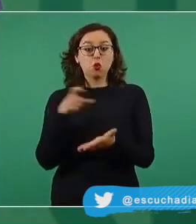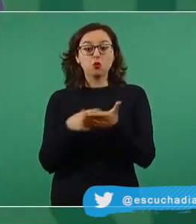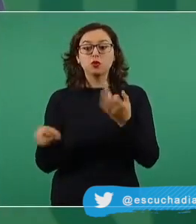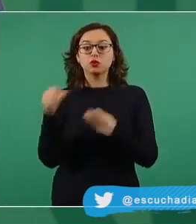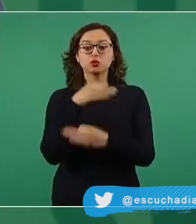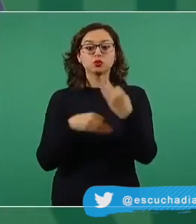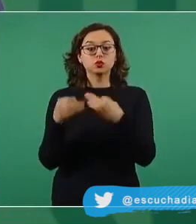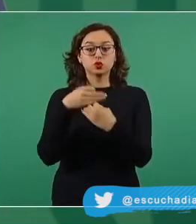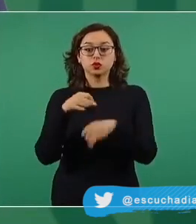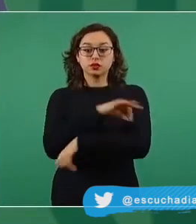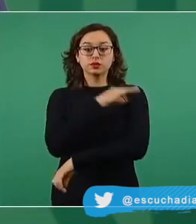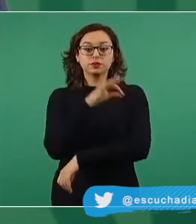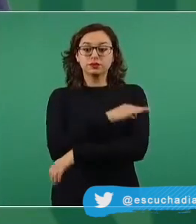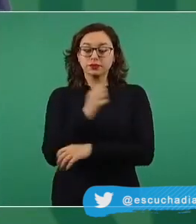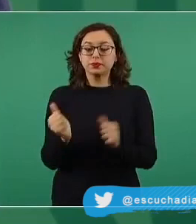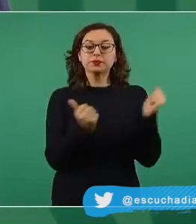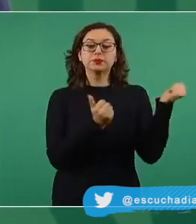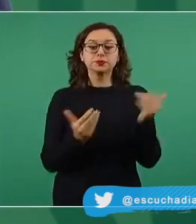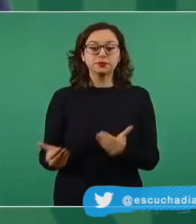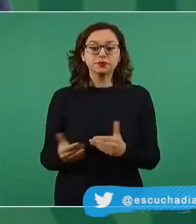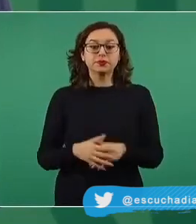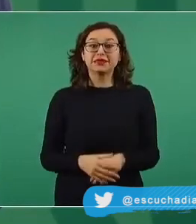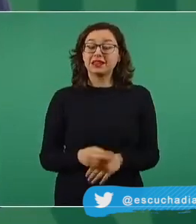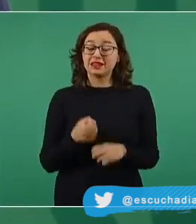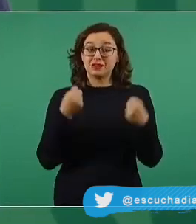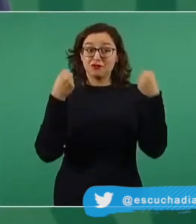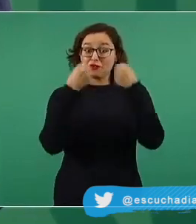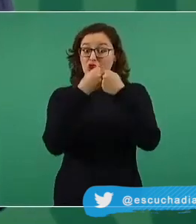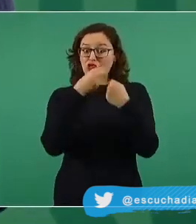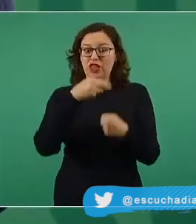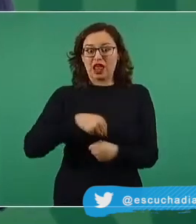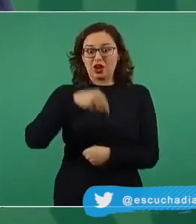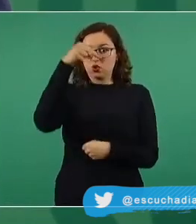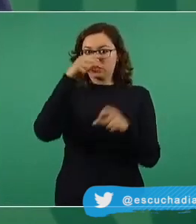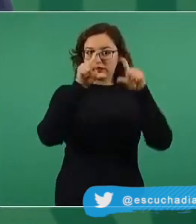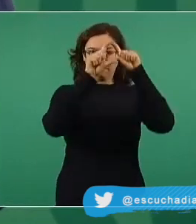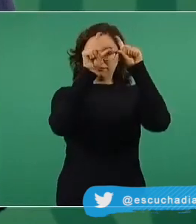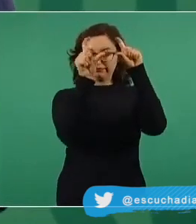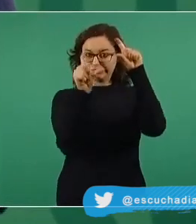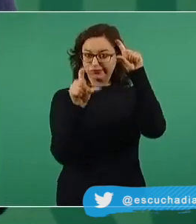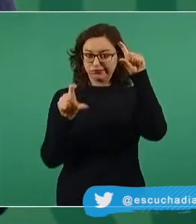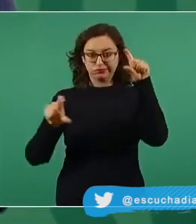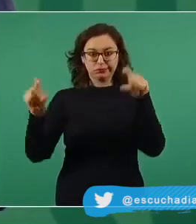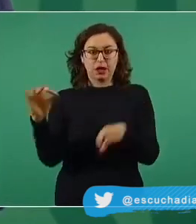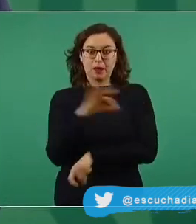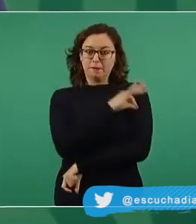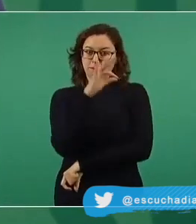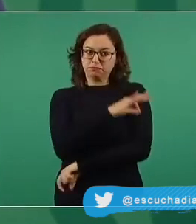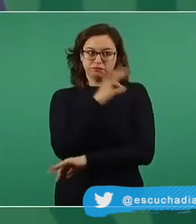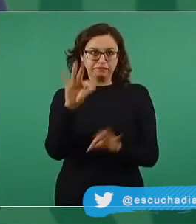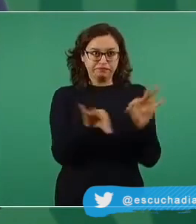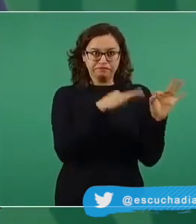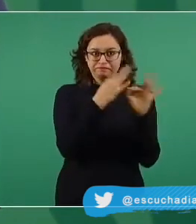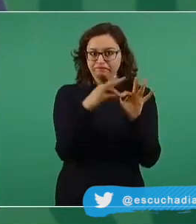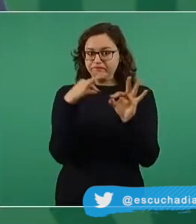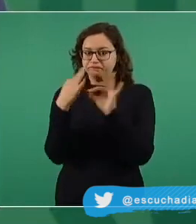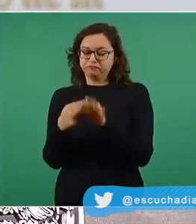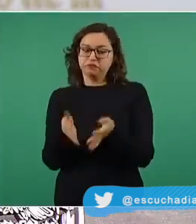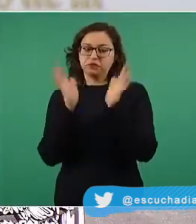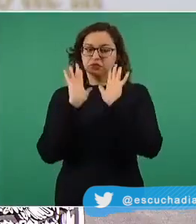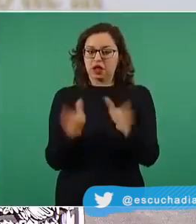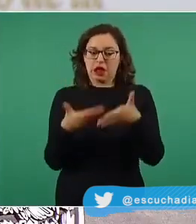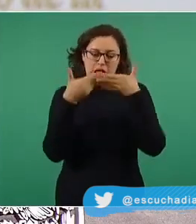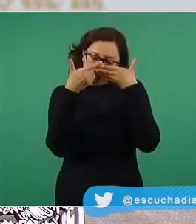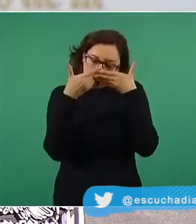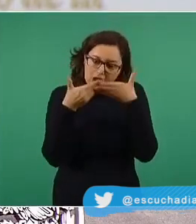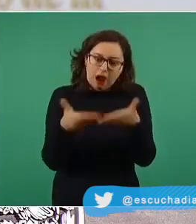vacunar lo más pronto posible la frontera para también poder abrir la frontera.